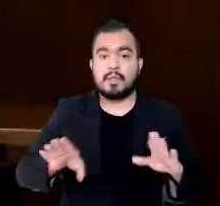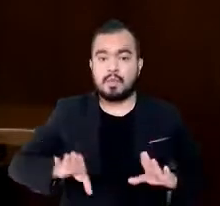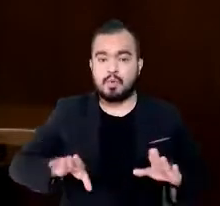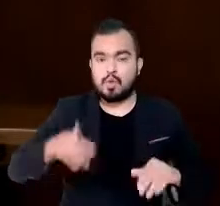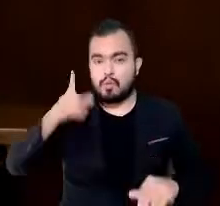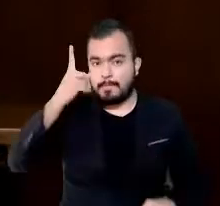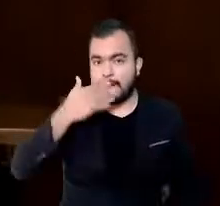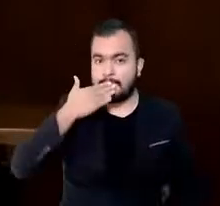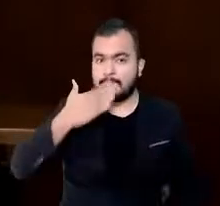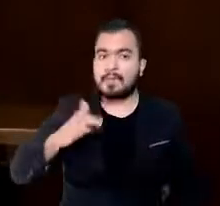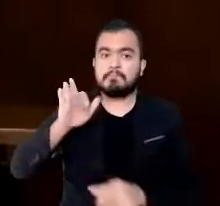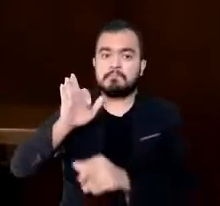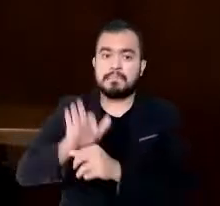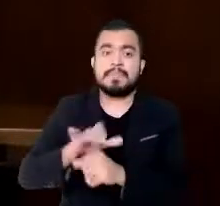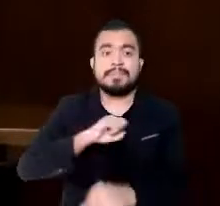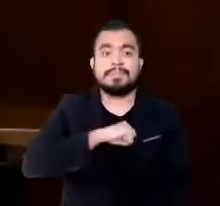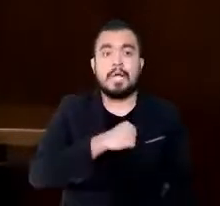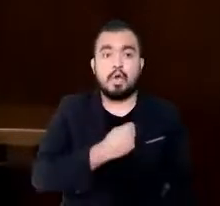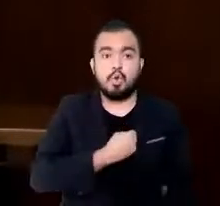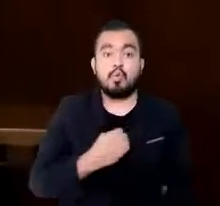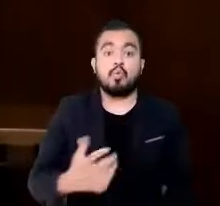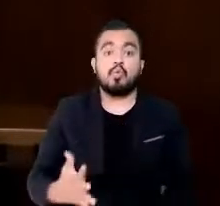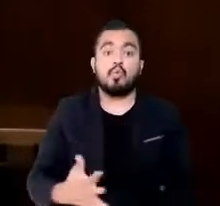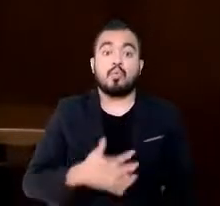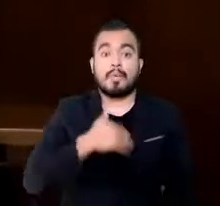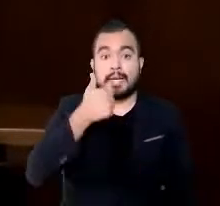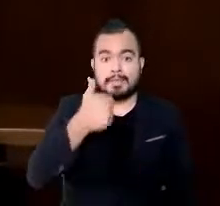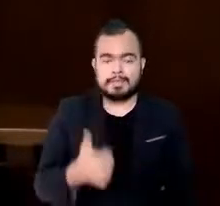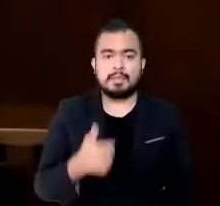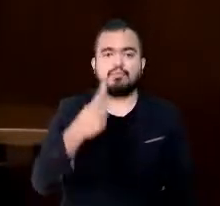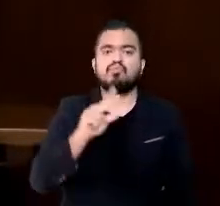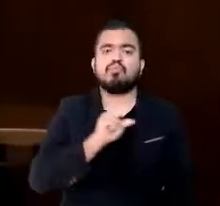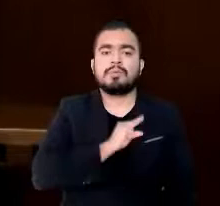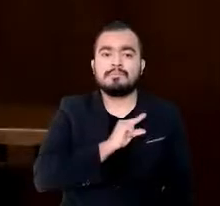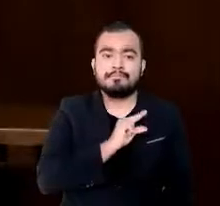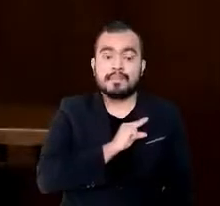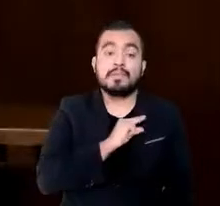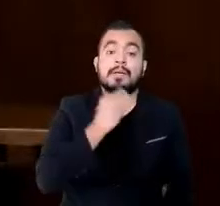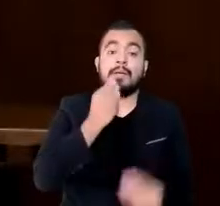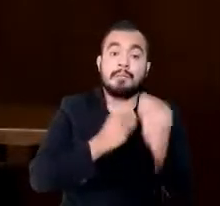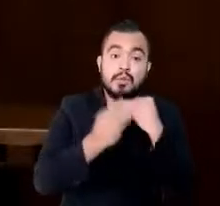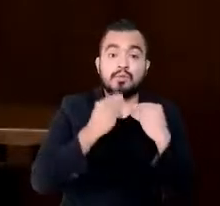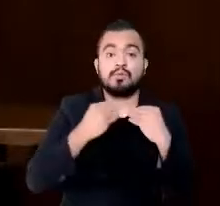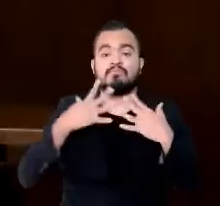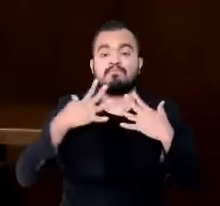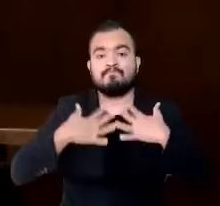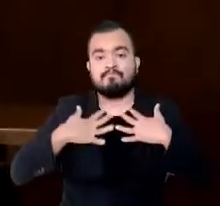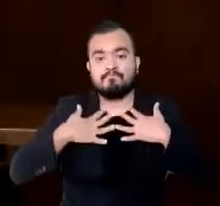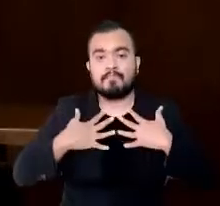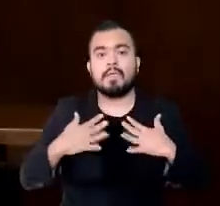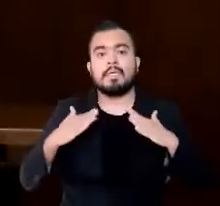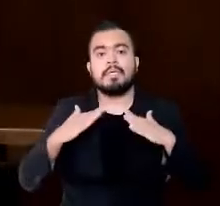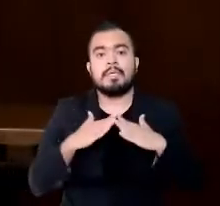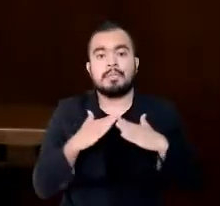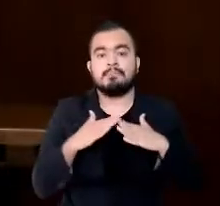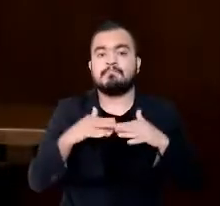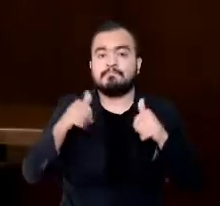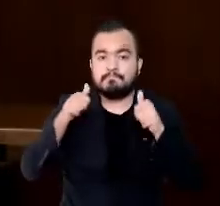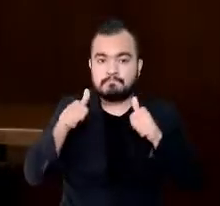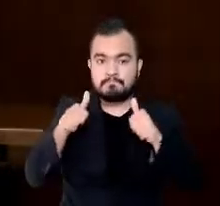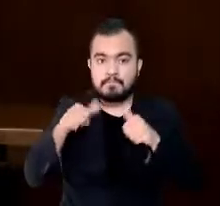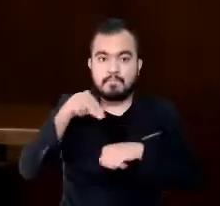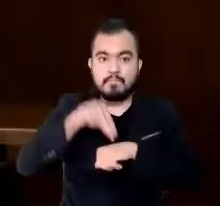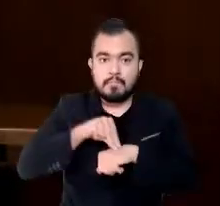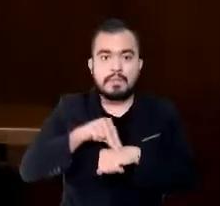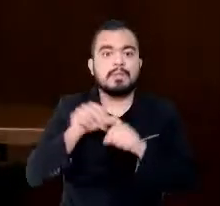familia, la salud y el bienestar, en especial la alimentación, el vestido, la vivienda, la asistencia médica y los servicios